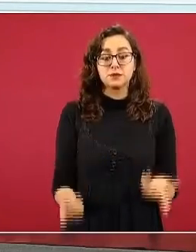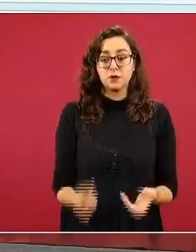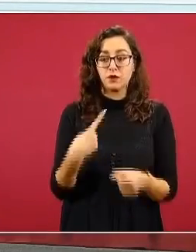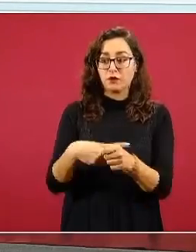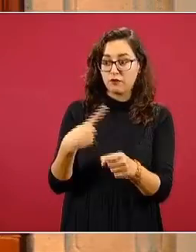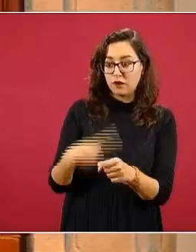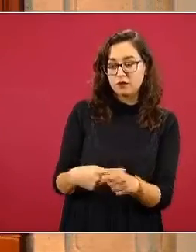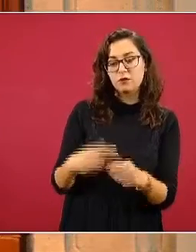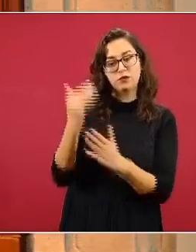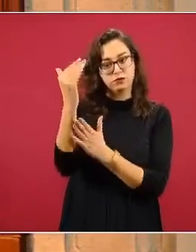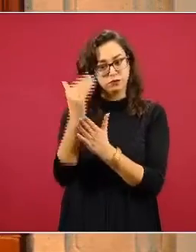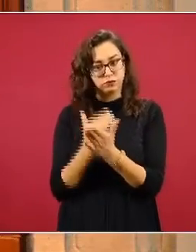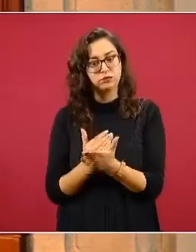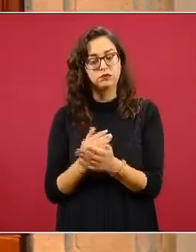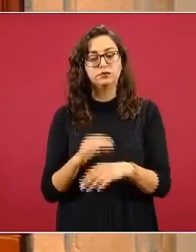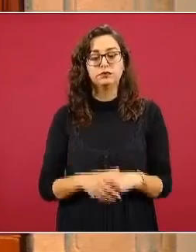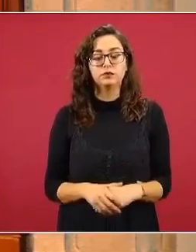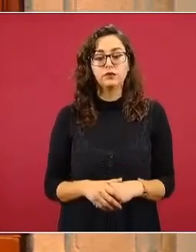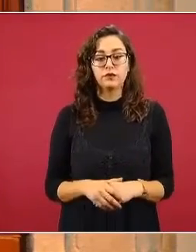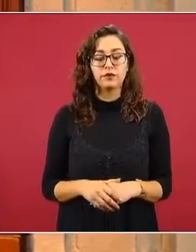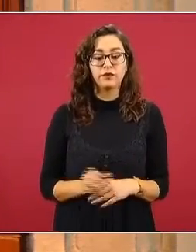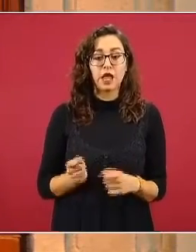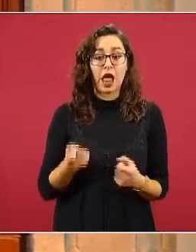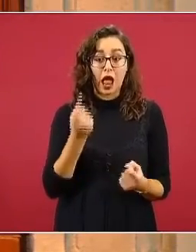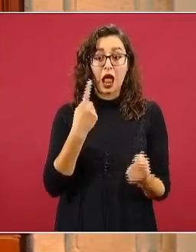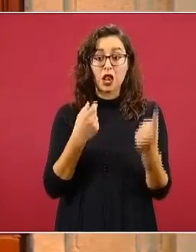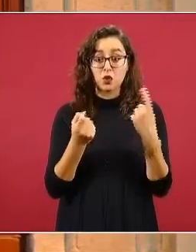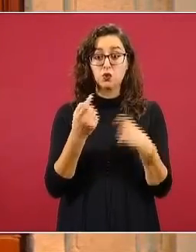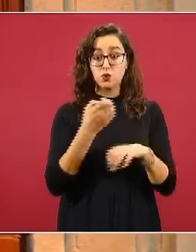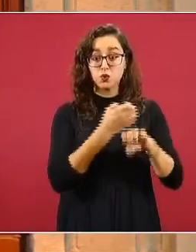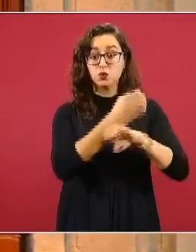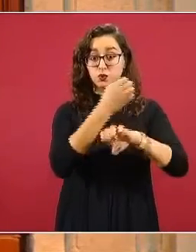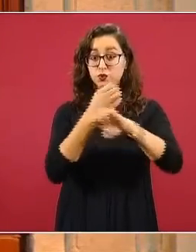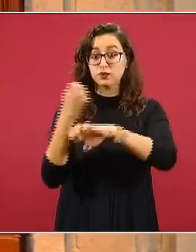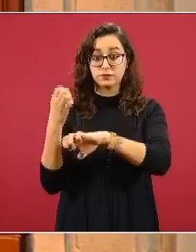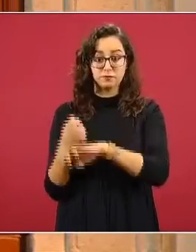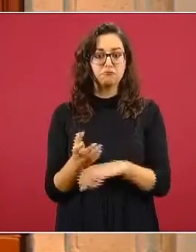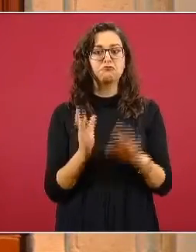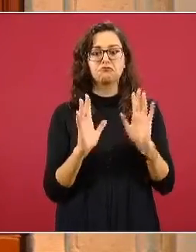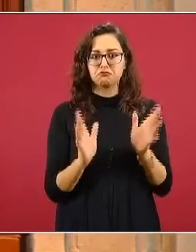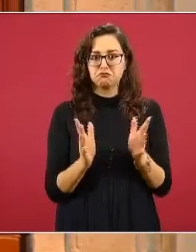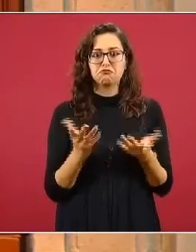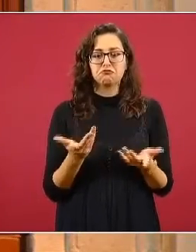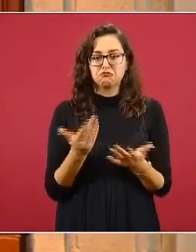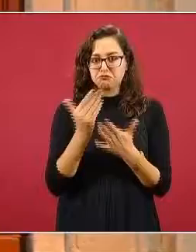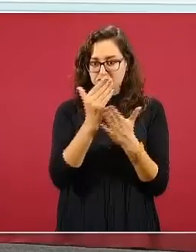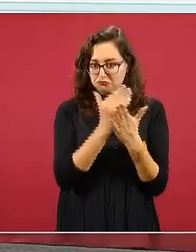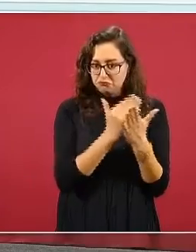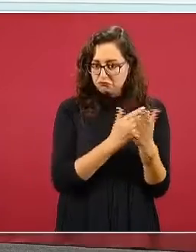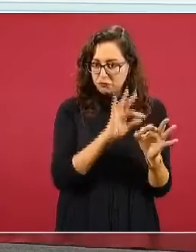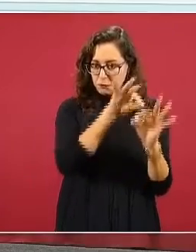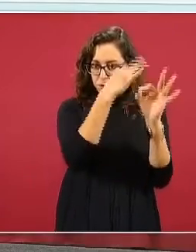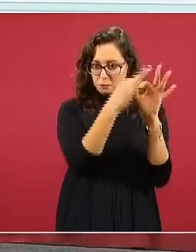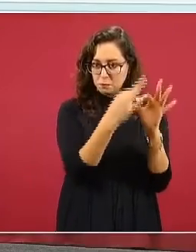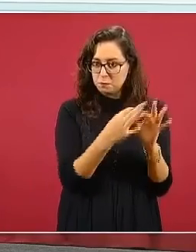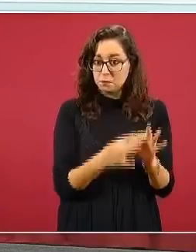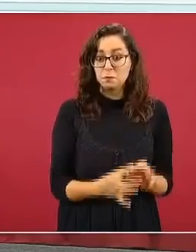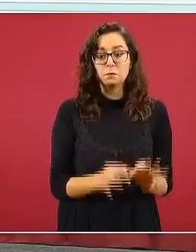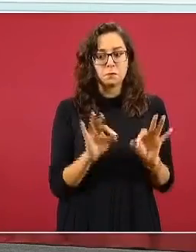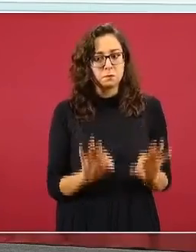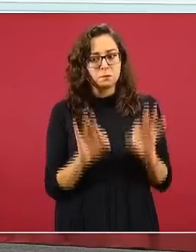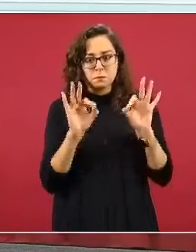casos. Algunas entidades pues a través de la aplicación de estas medidas han podido tener definitivamente